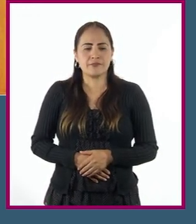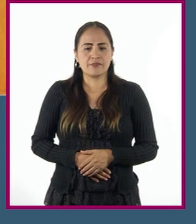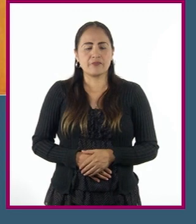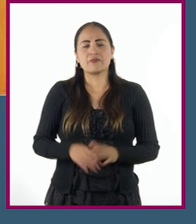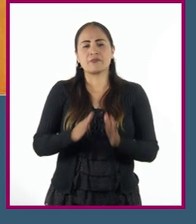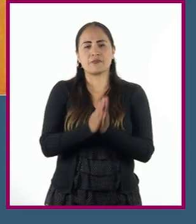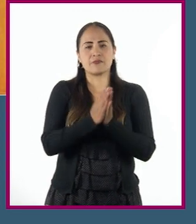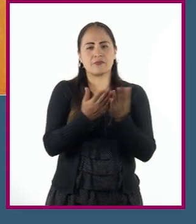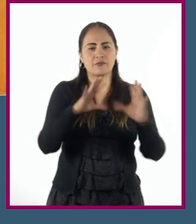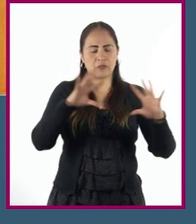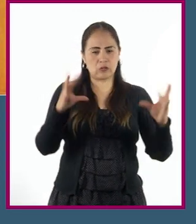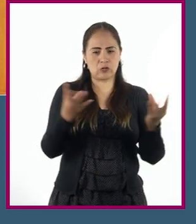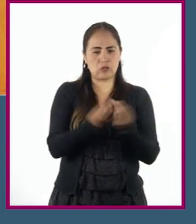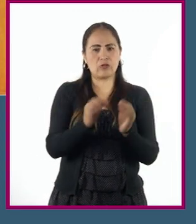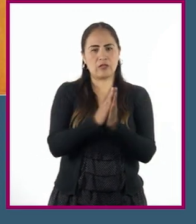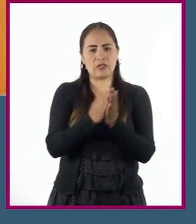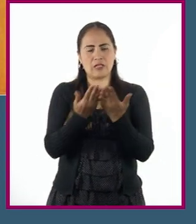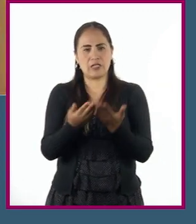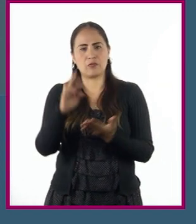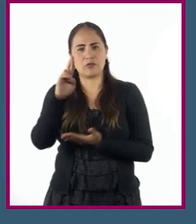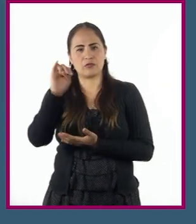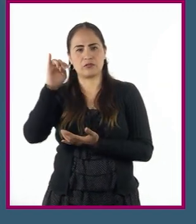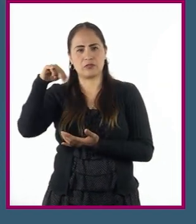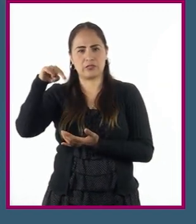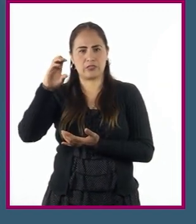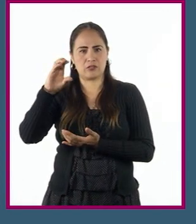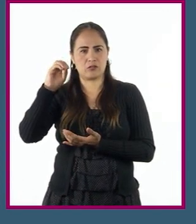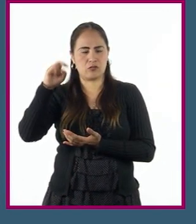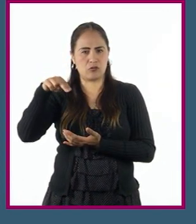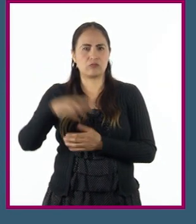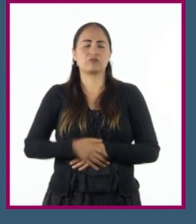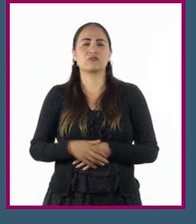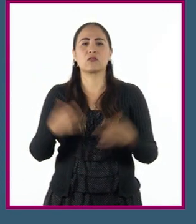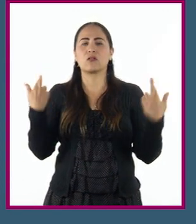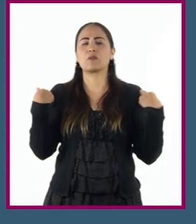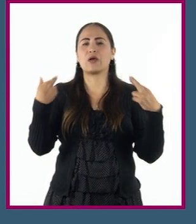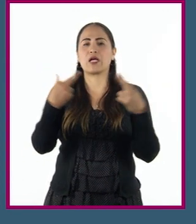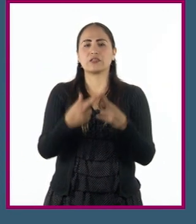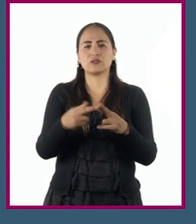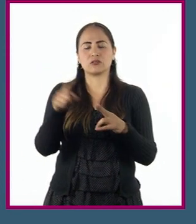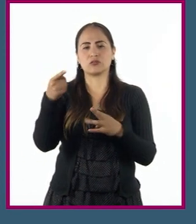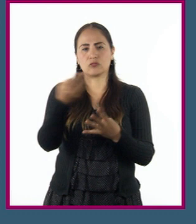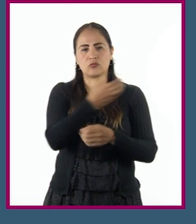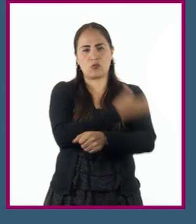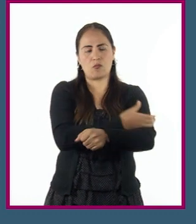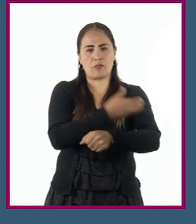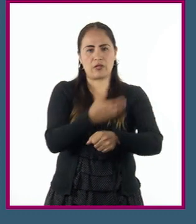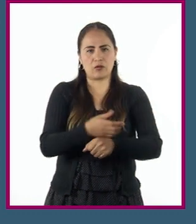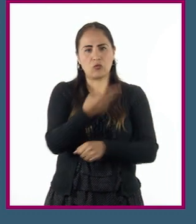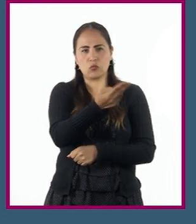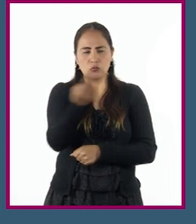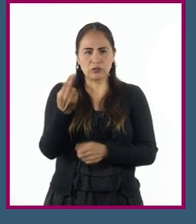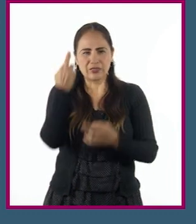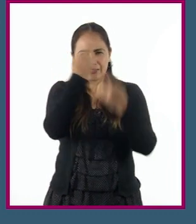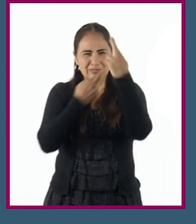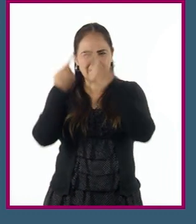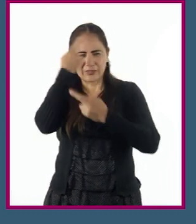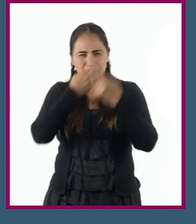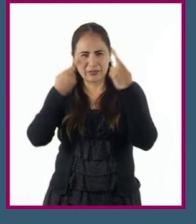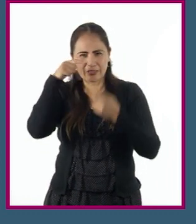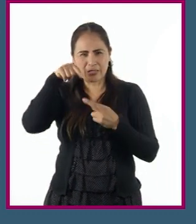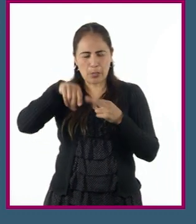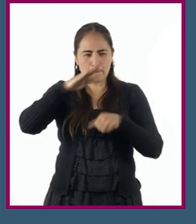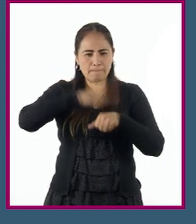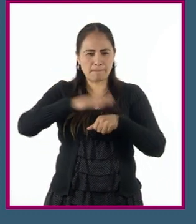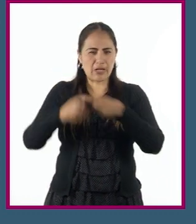la colección de los libros del Rincón. Compañeros docentes, los invitamos a revisar estos recursos interactivos que